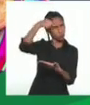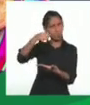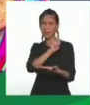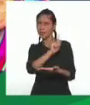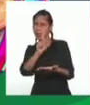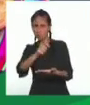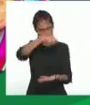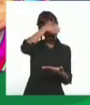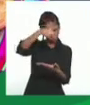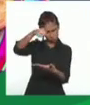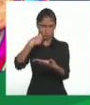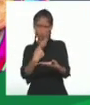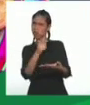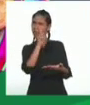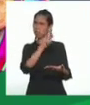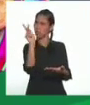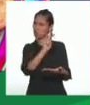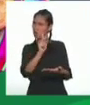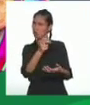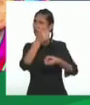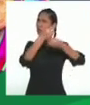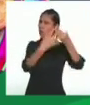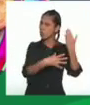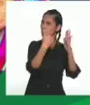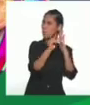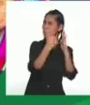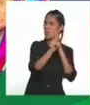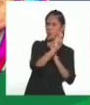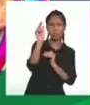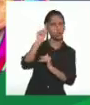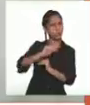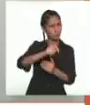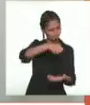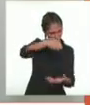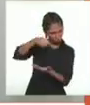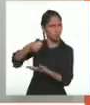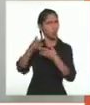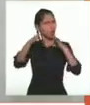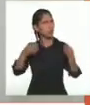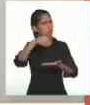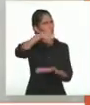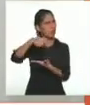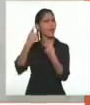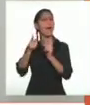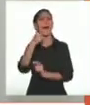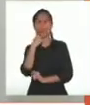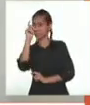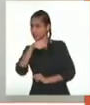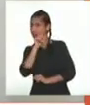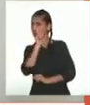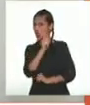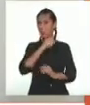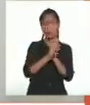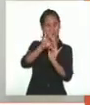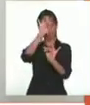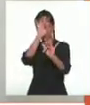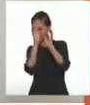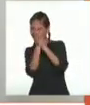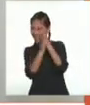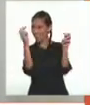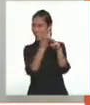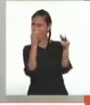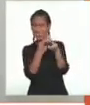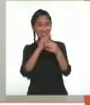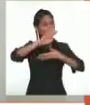un letrero que dice 1 kilogramo. ¿Cuántos medios kilogramos hay sobre la mesa? ¡Ajá! Esto necesita un poco de magia